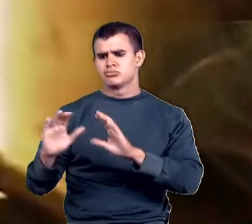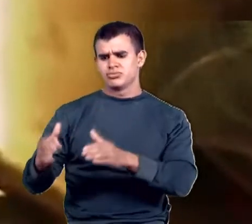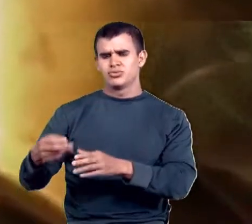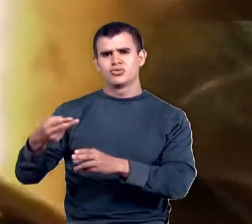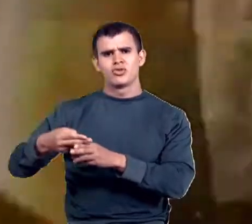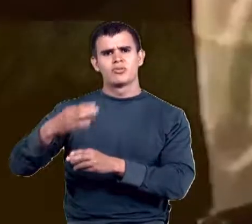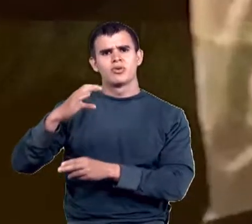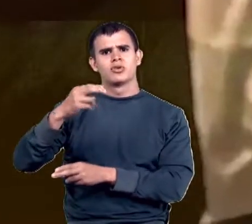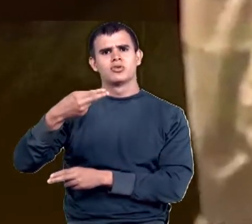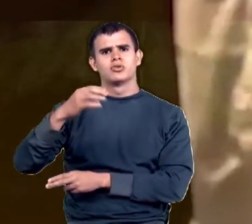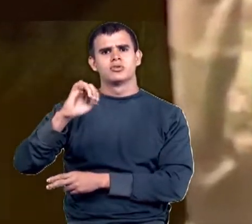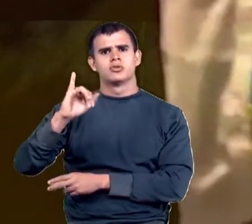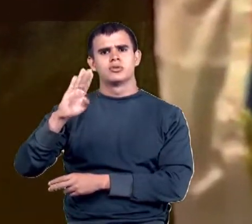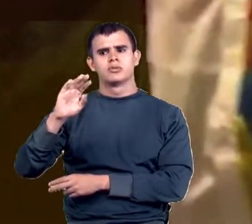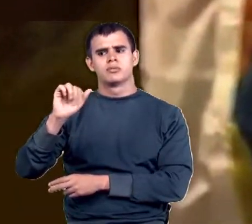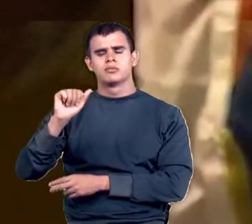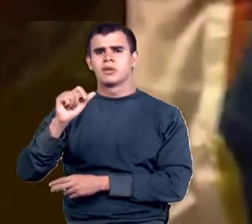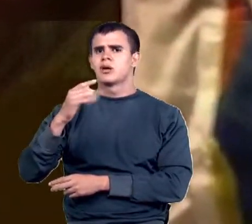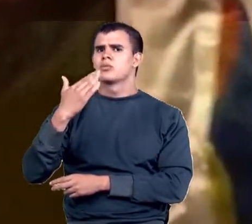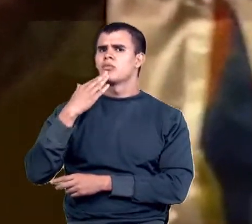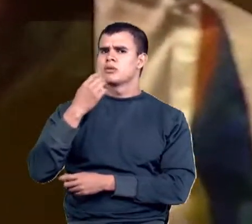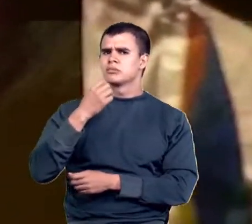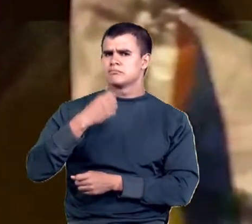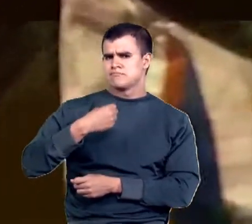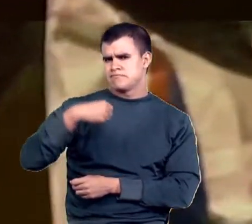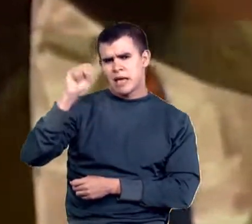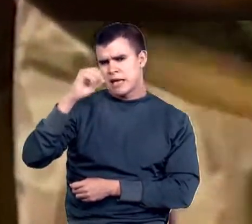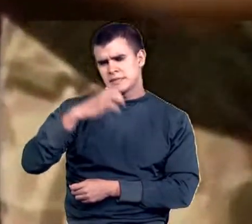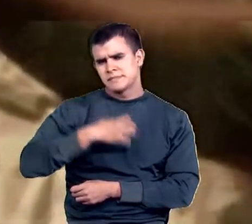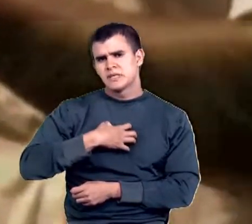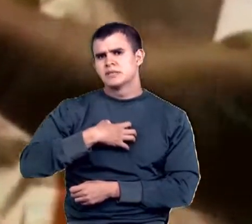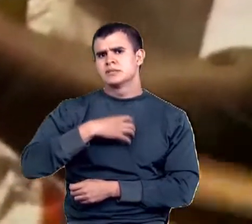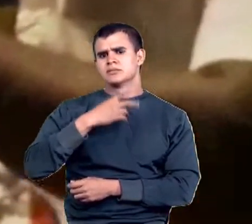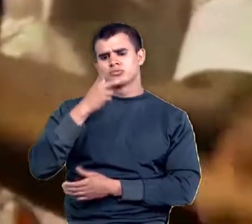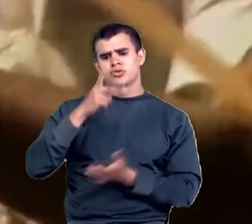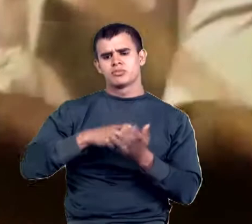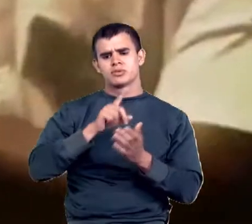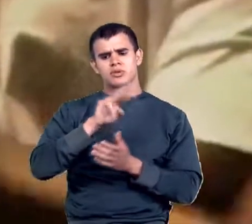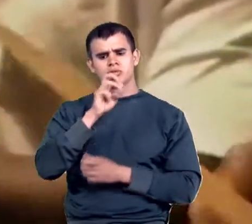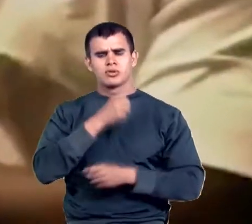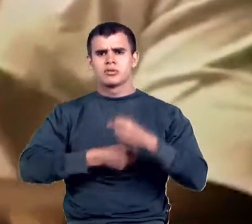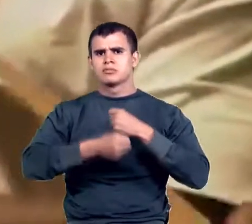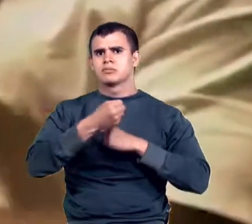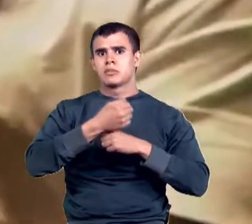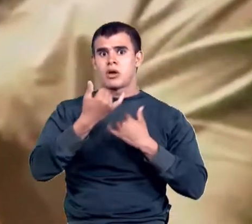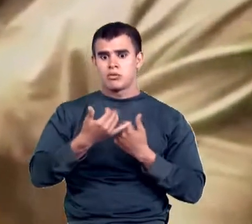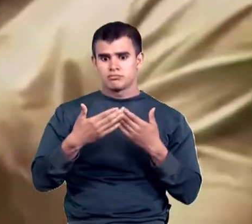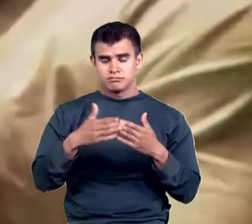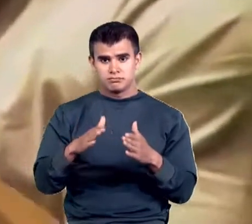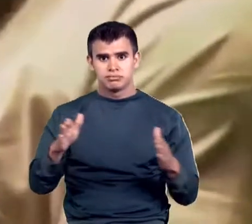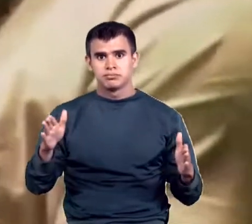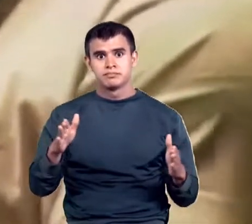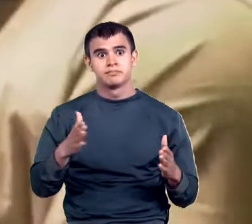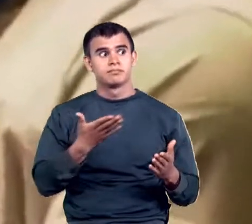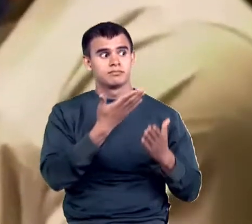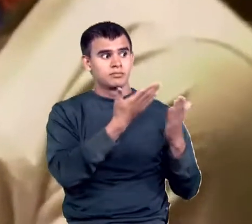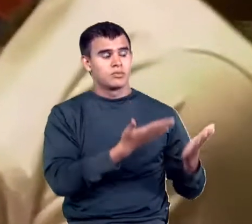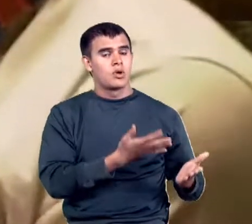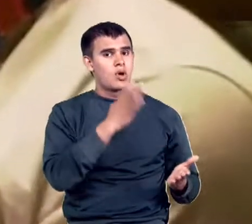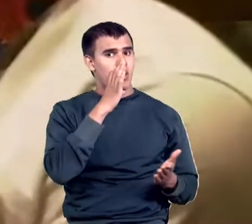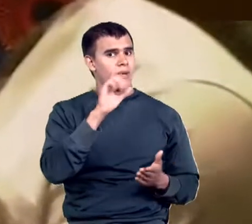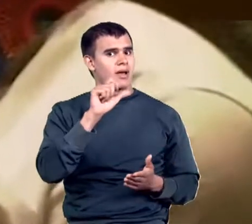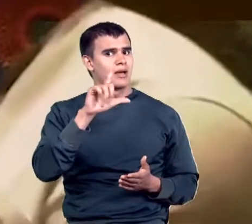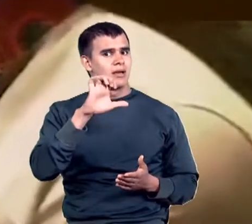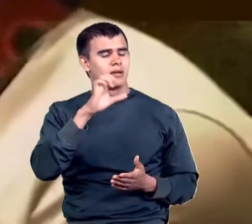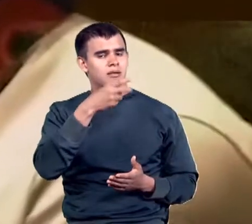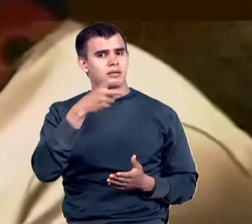Seguimos con la historia de Choibá, un grupo de chirimía ganador del Petronio Álvarez en el 2018 que se está abriendo camino en el plano de la industria cultural.